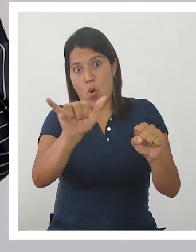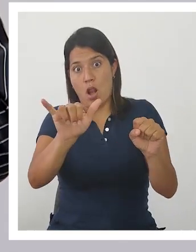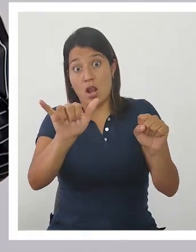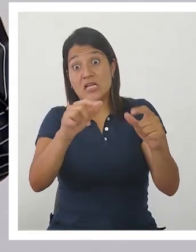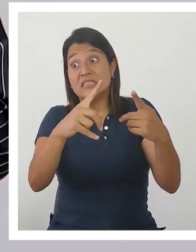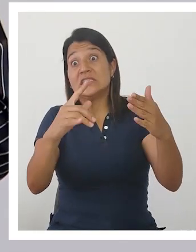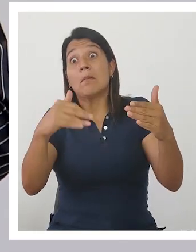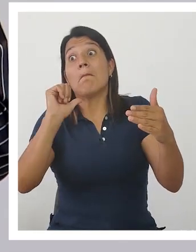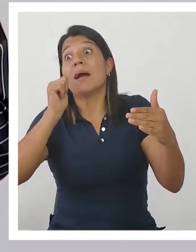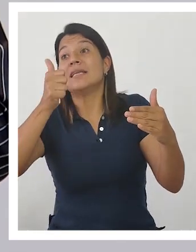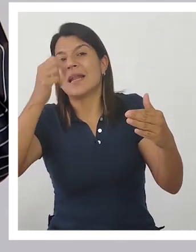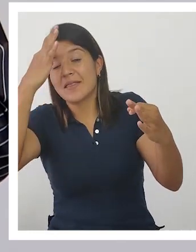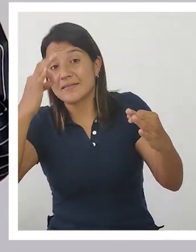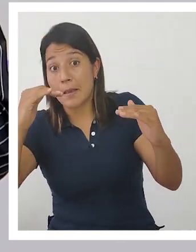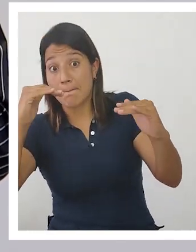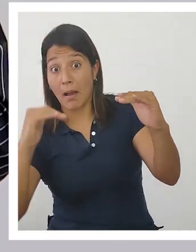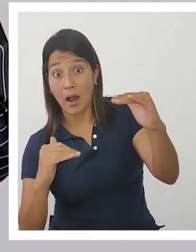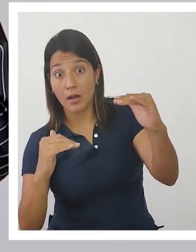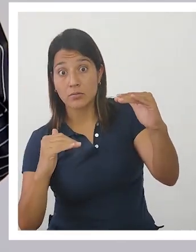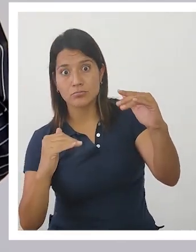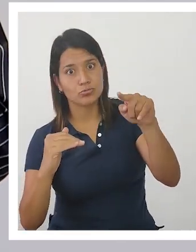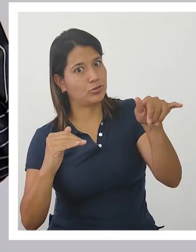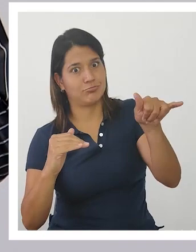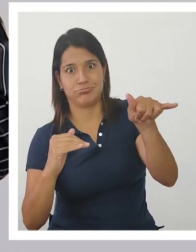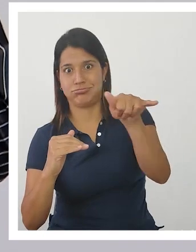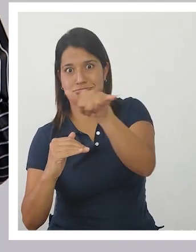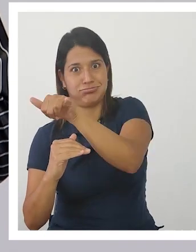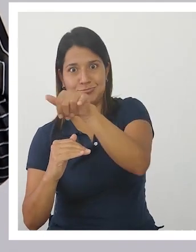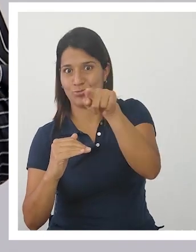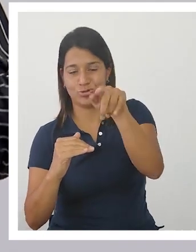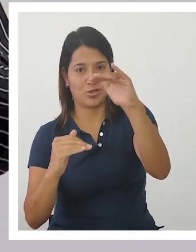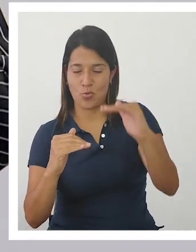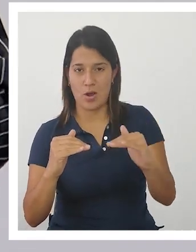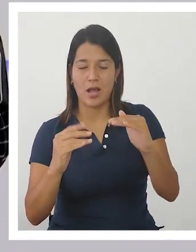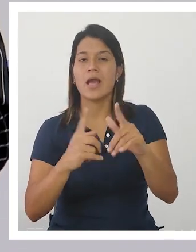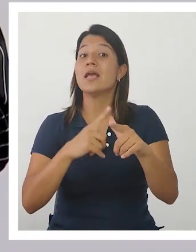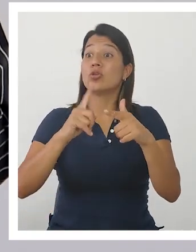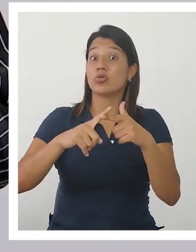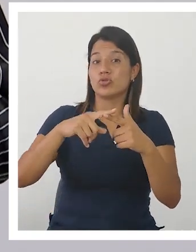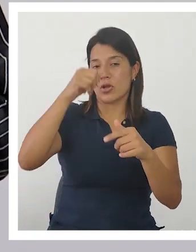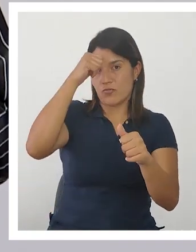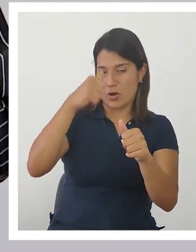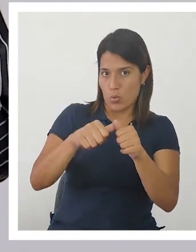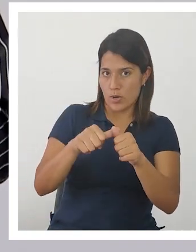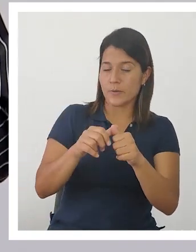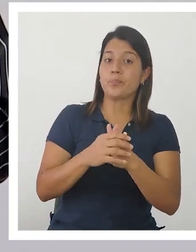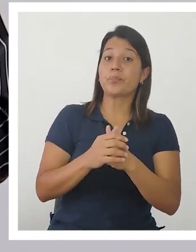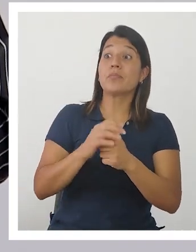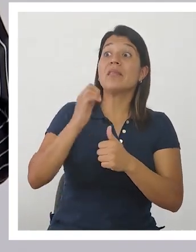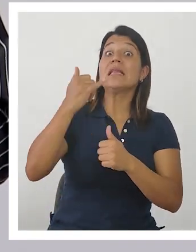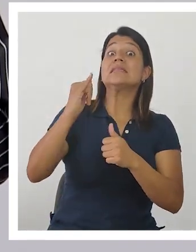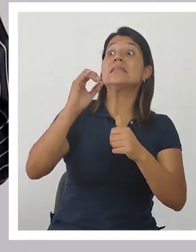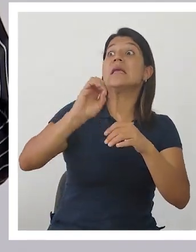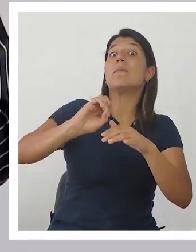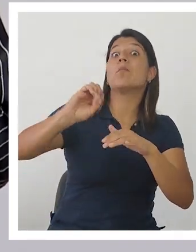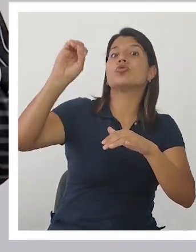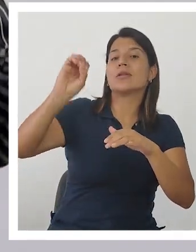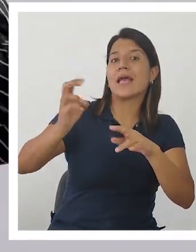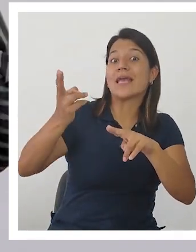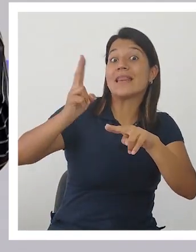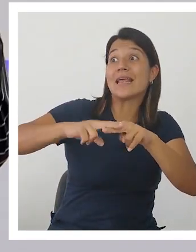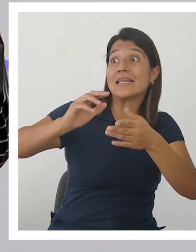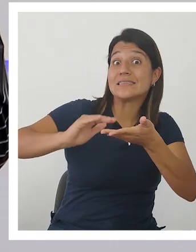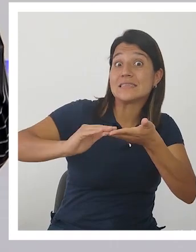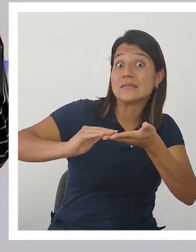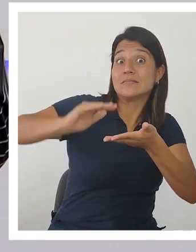está alta, los requisitos de los bancos van a estar también altos. O sea, no van a ser los requisitos normales, sino que van a pedir más para demostrar la capacidad de pago por